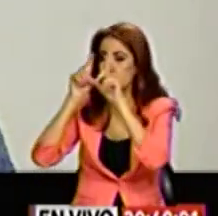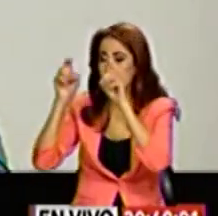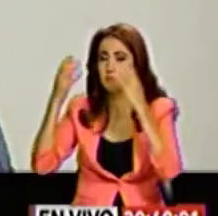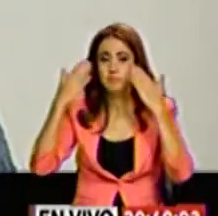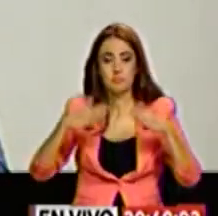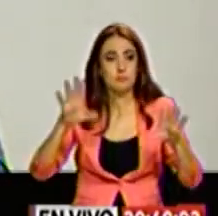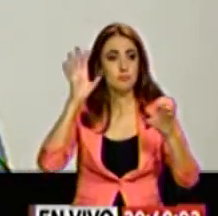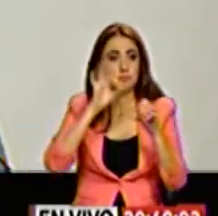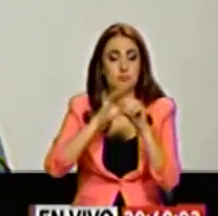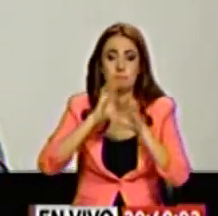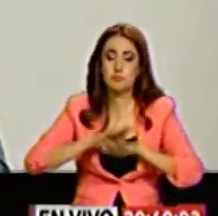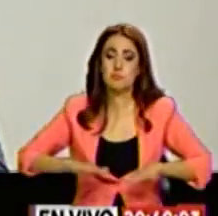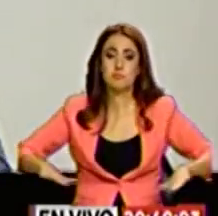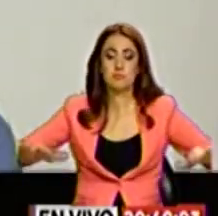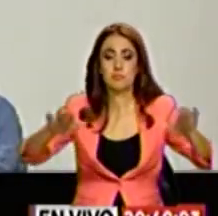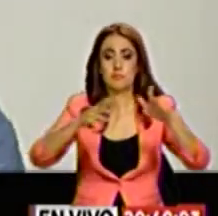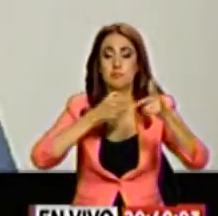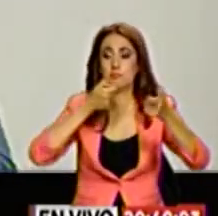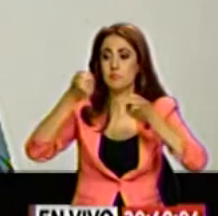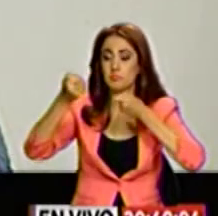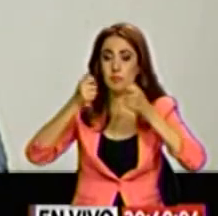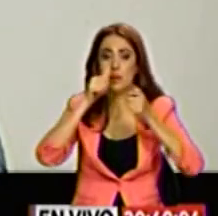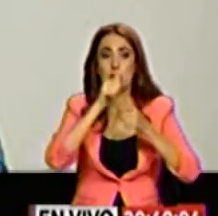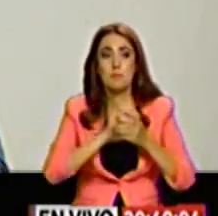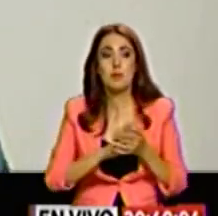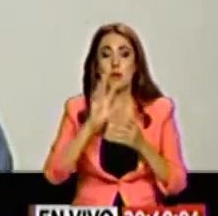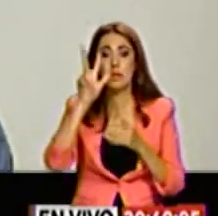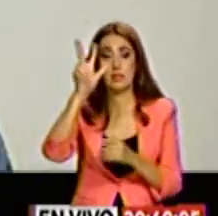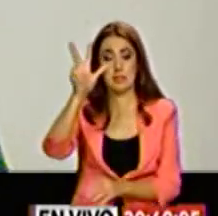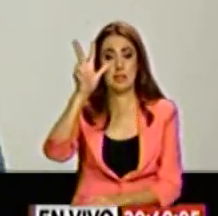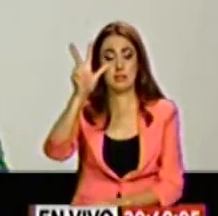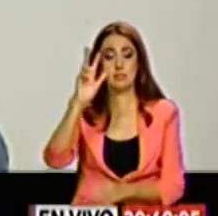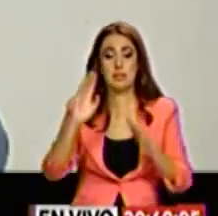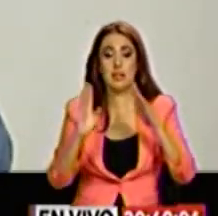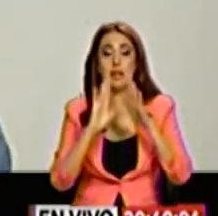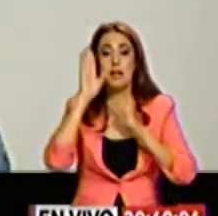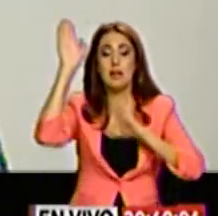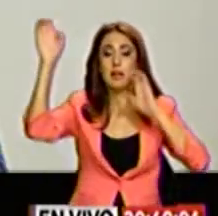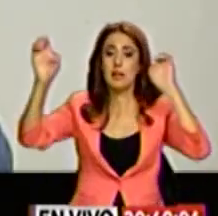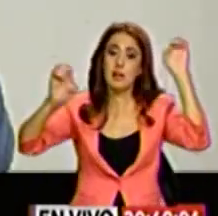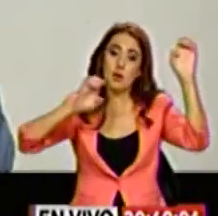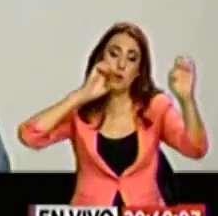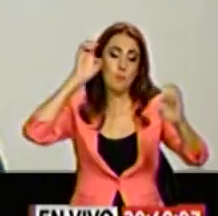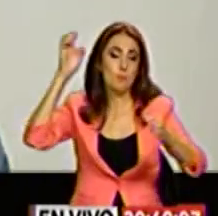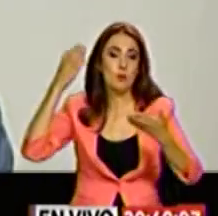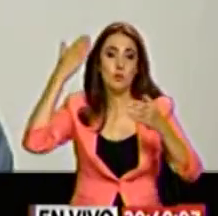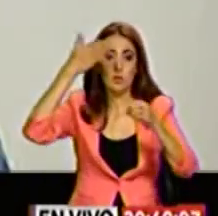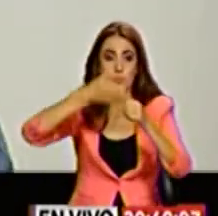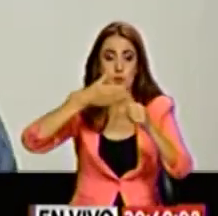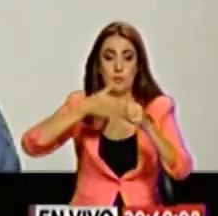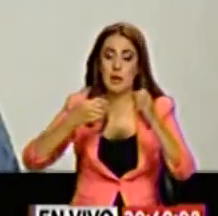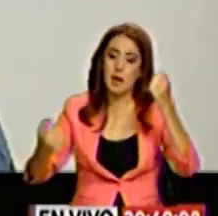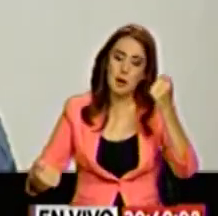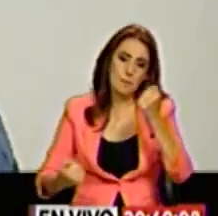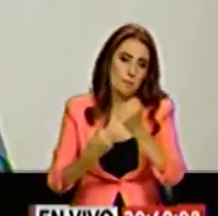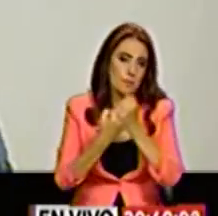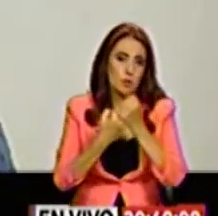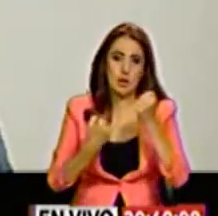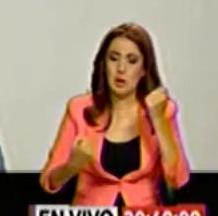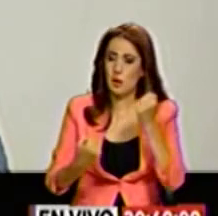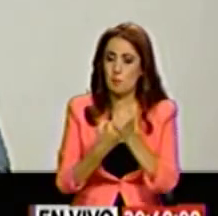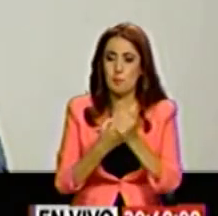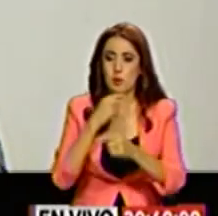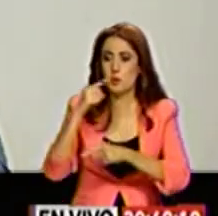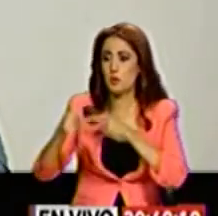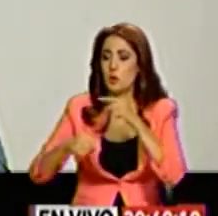si queremos o no queremos privatizar. Como tercer eje de trabajo planteamos apoyar y respaldar toda revocatoria de mandato que